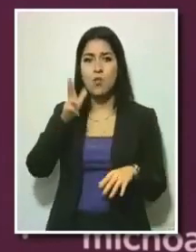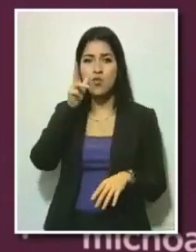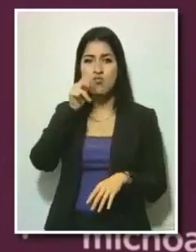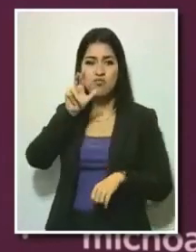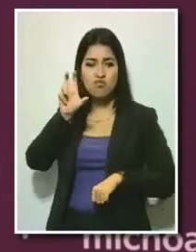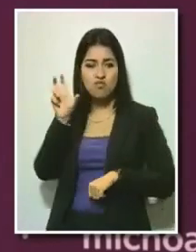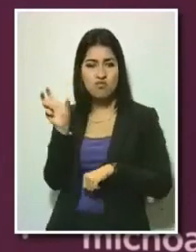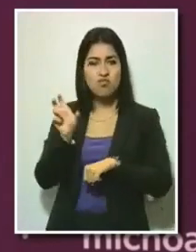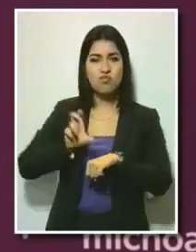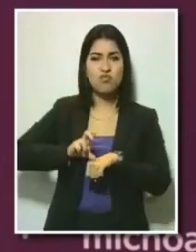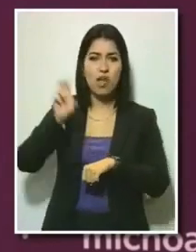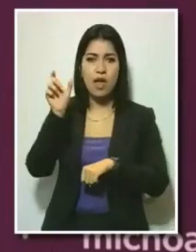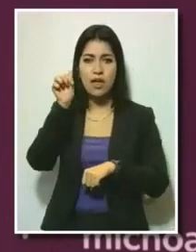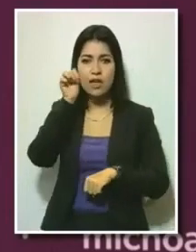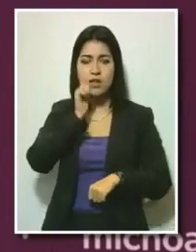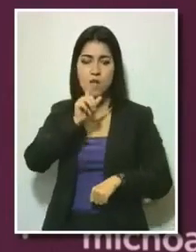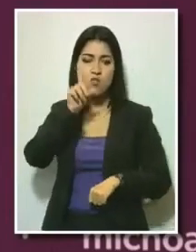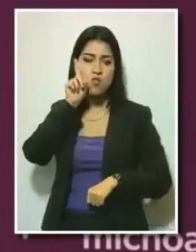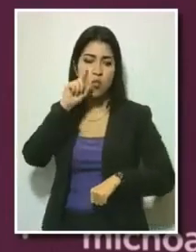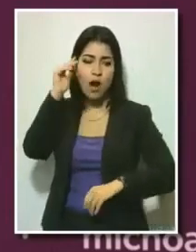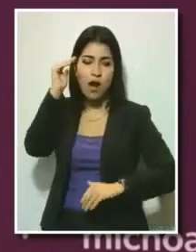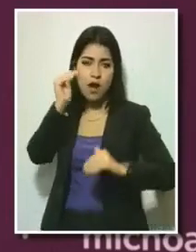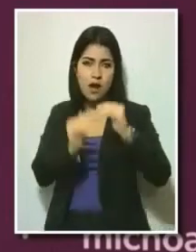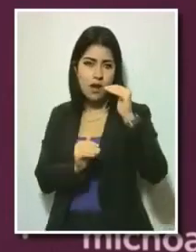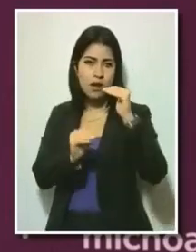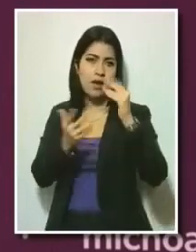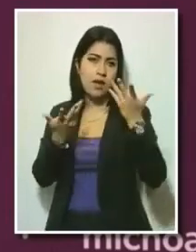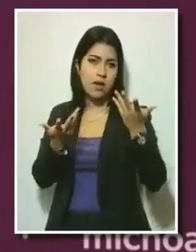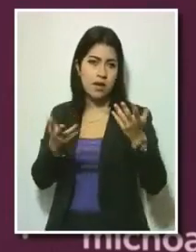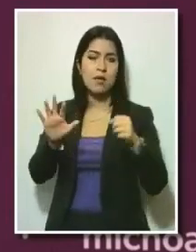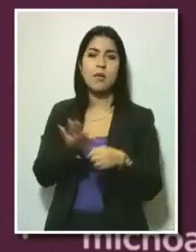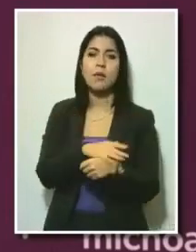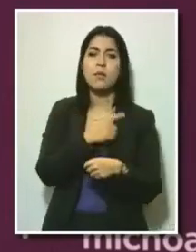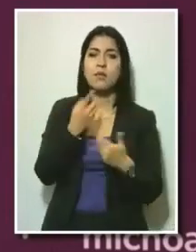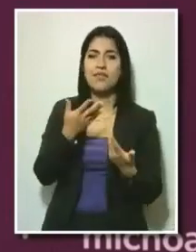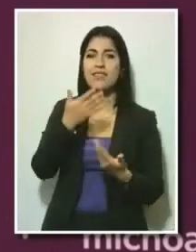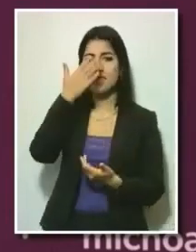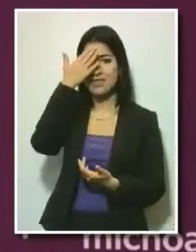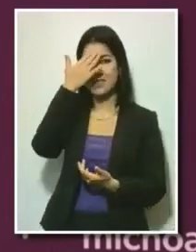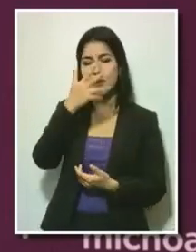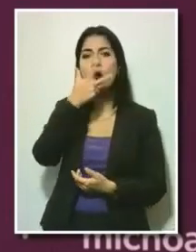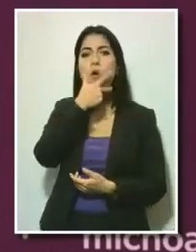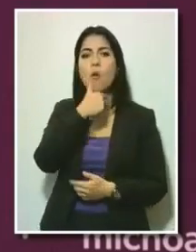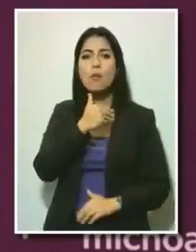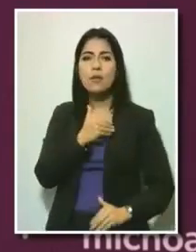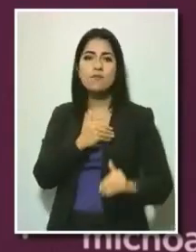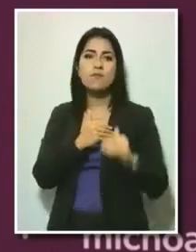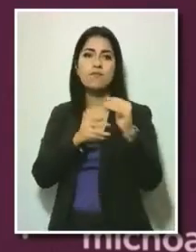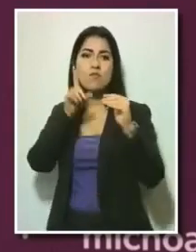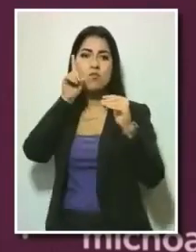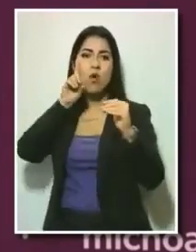el patriarcado y unas brechas de desigualdad por razón de sexo que la estadística no lo dice.